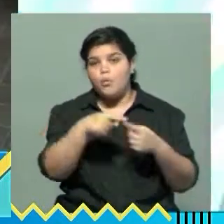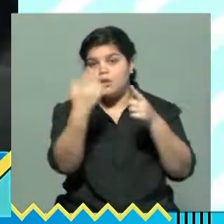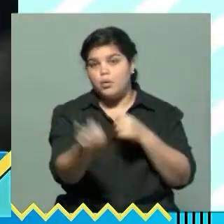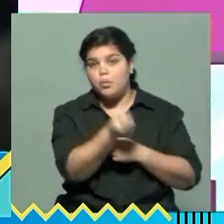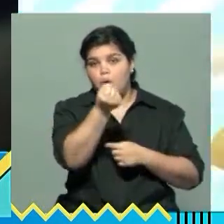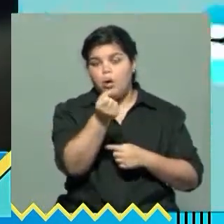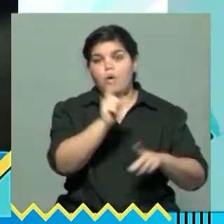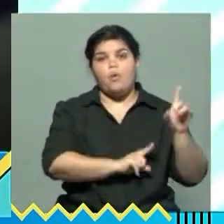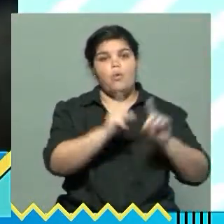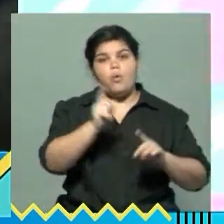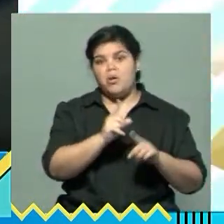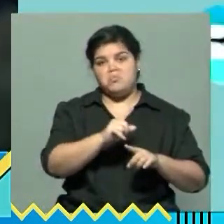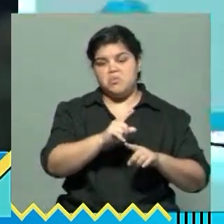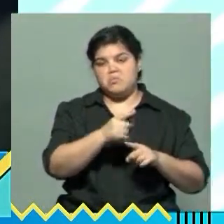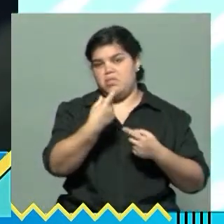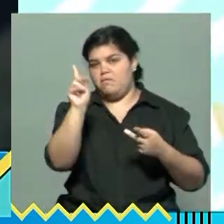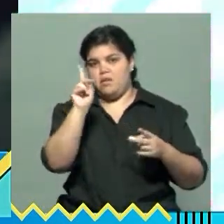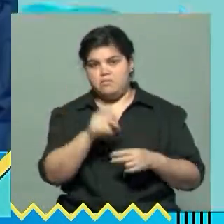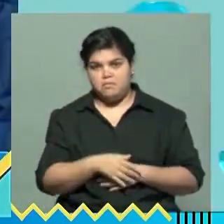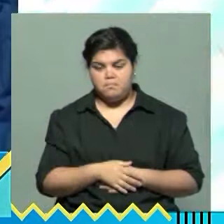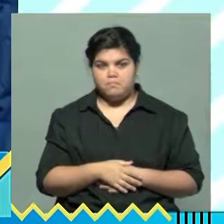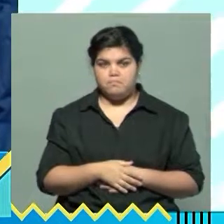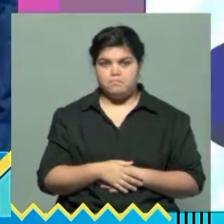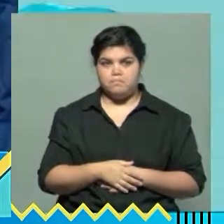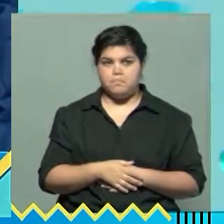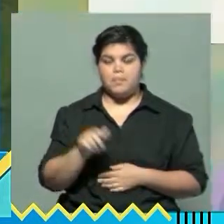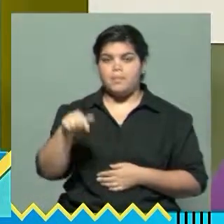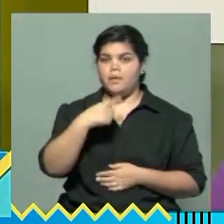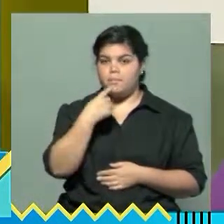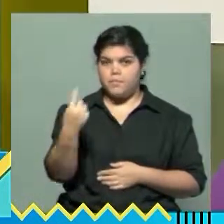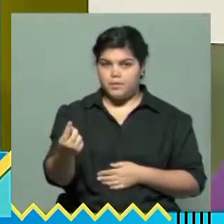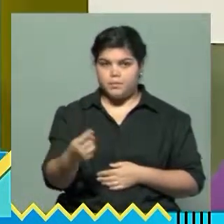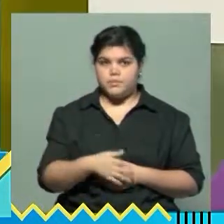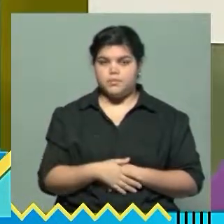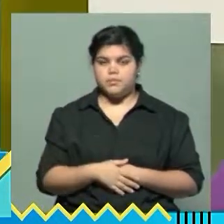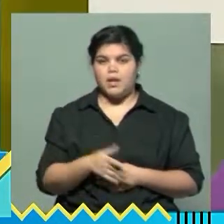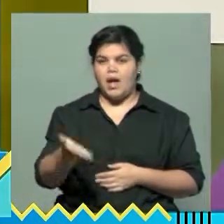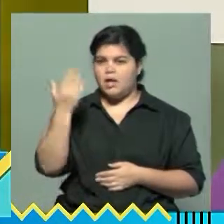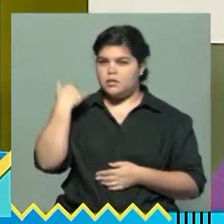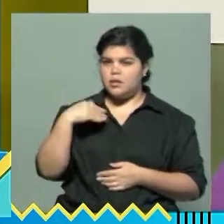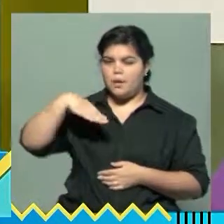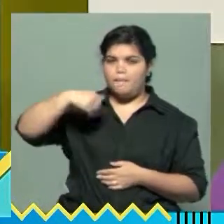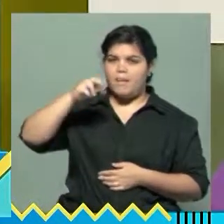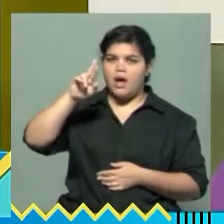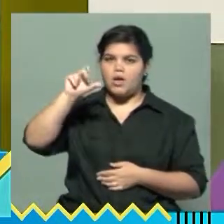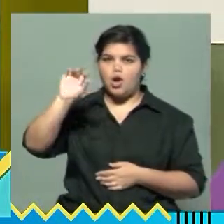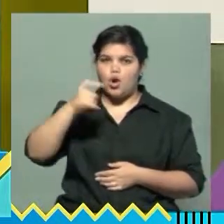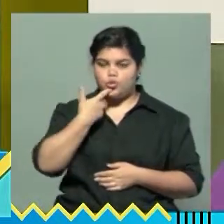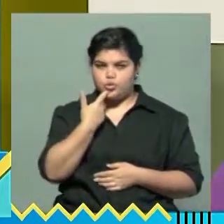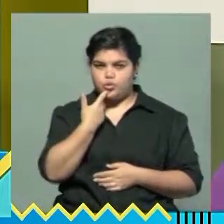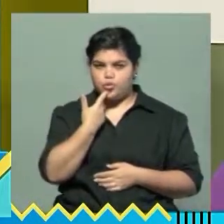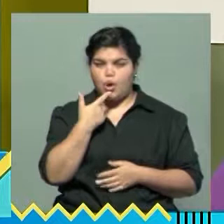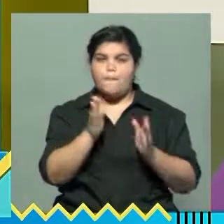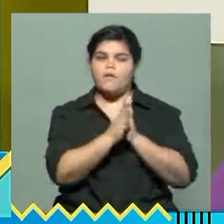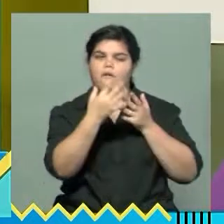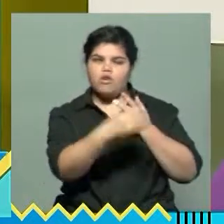directamente son superfluos. Bien. Adolfo, te voy a hacer una pregunta, porque recién Marco nos hablaba de, un poco lo voy a poner en palabras y corregime